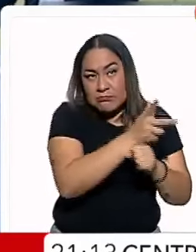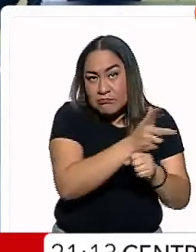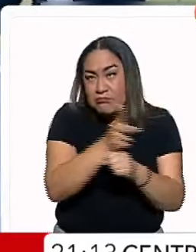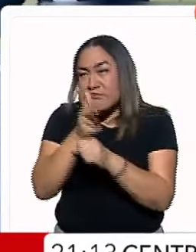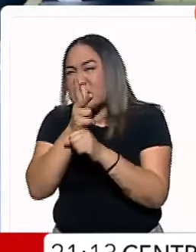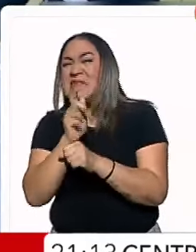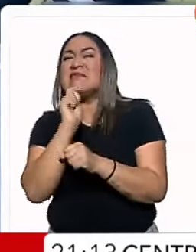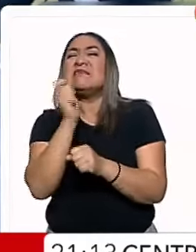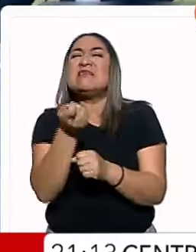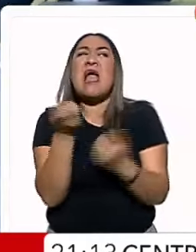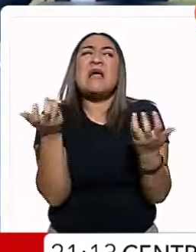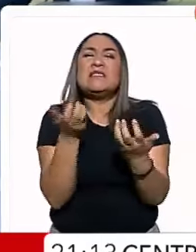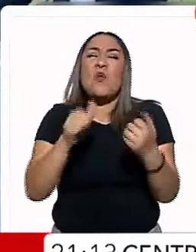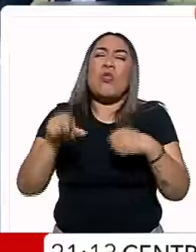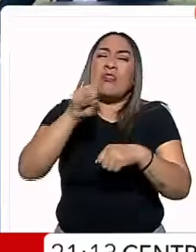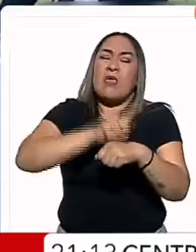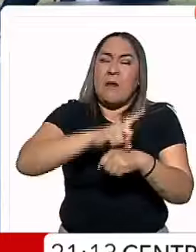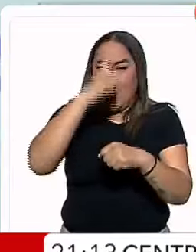de la historia.